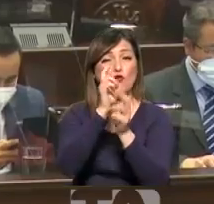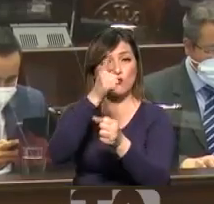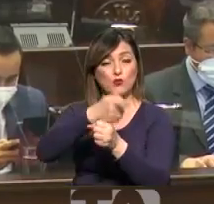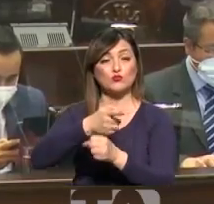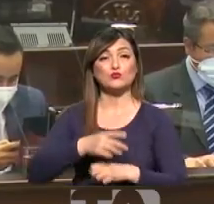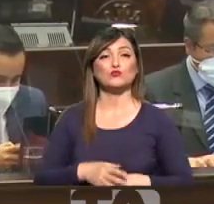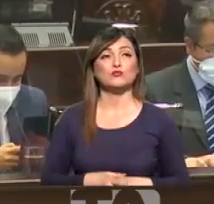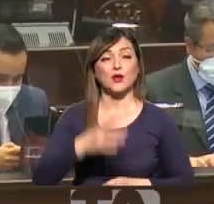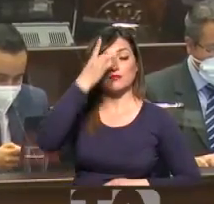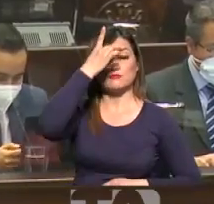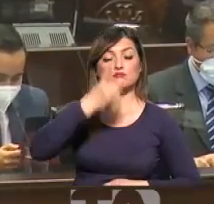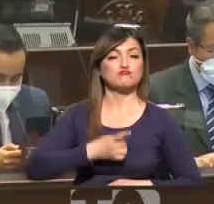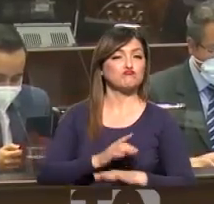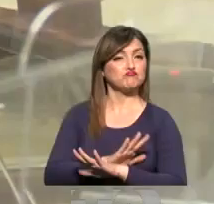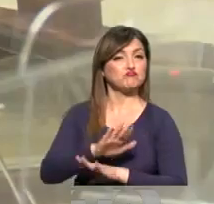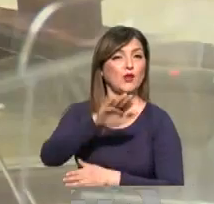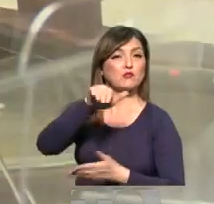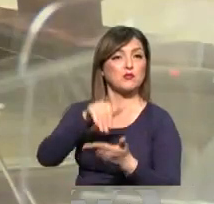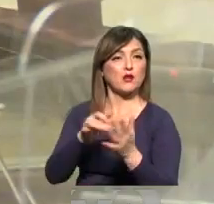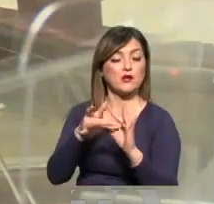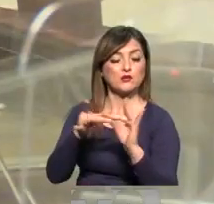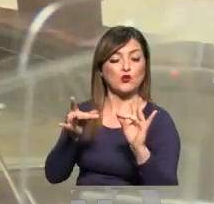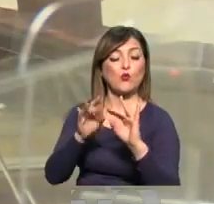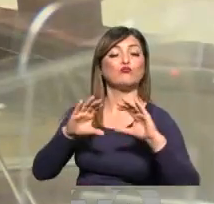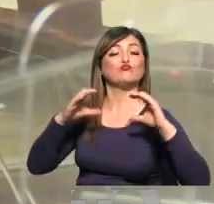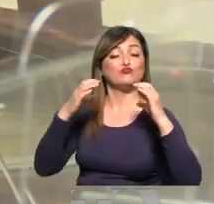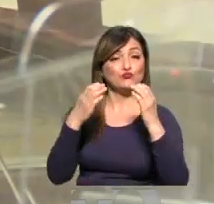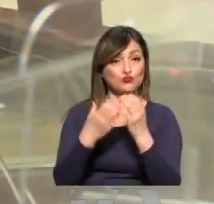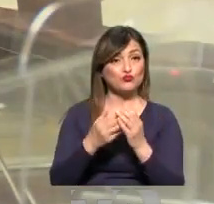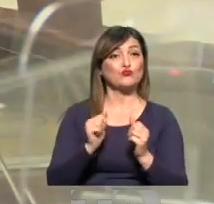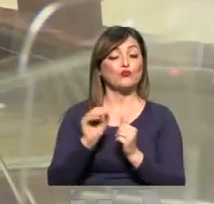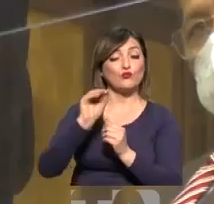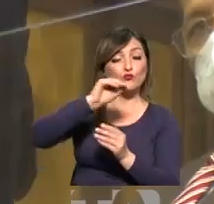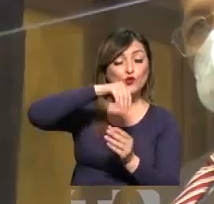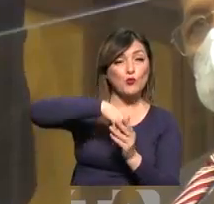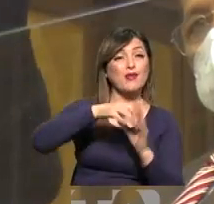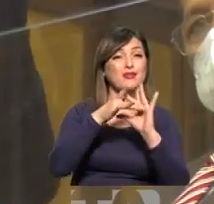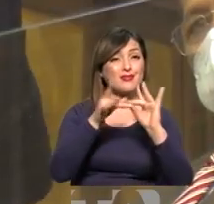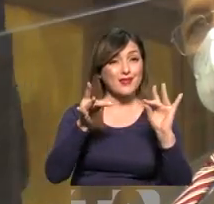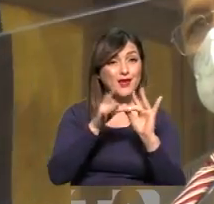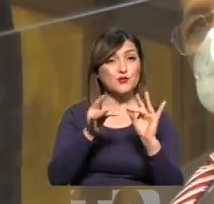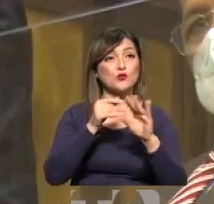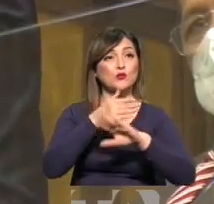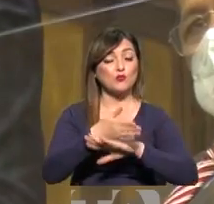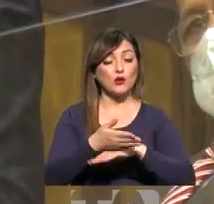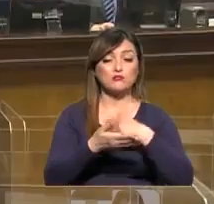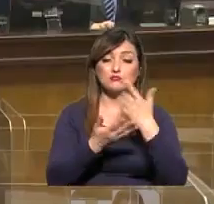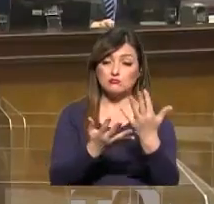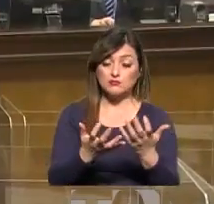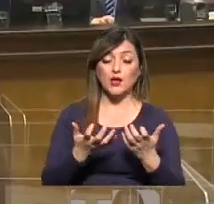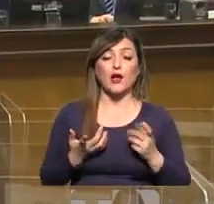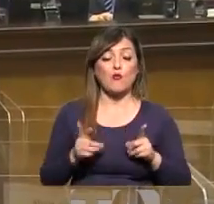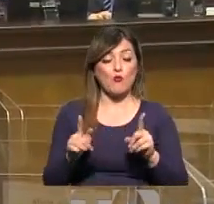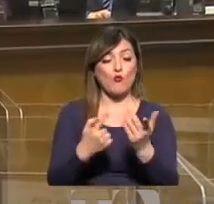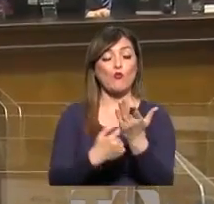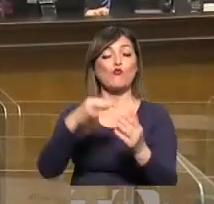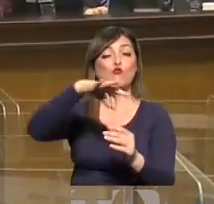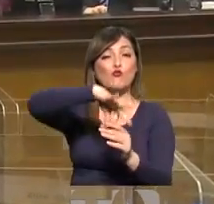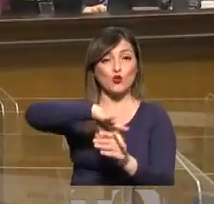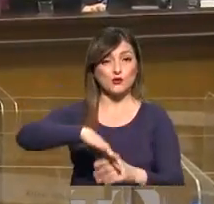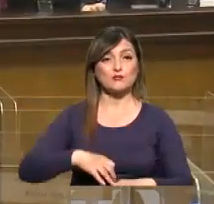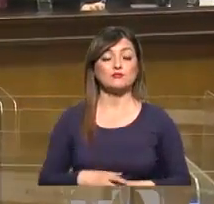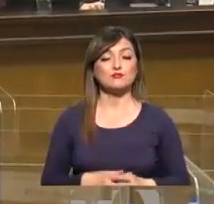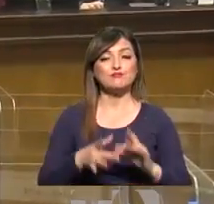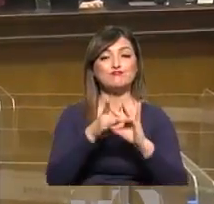Sin embargo, la decisión está tomada y el texto irá a la comisión, en donde se incluirán textos y luego sí se espera que se someta a votación.